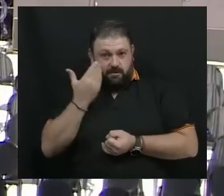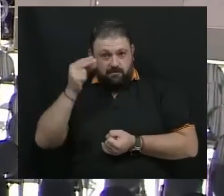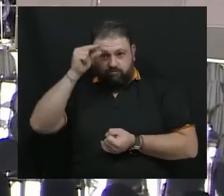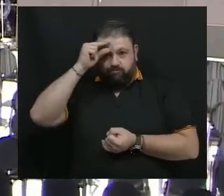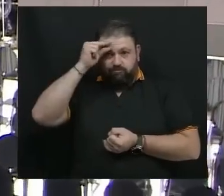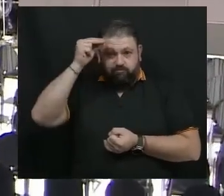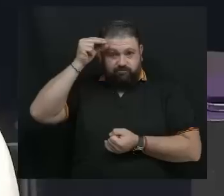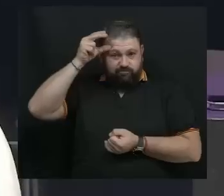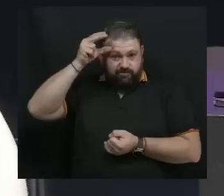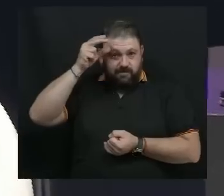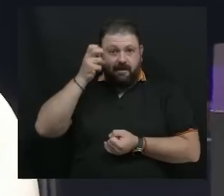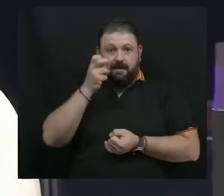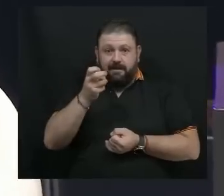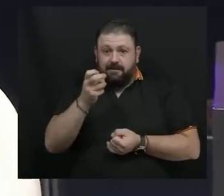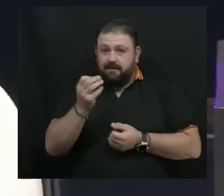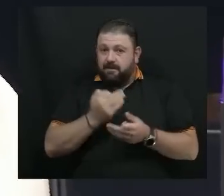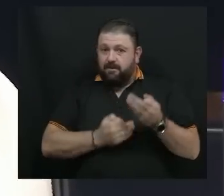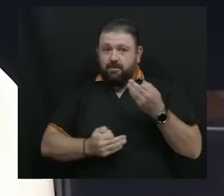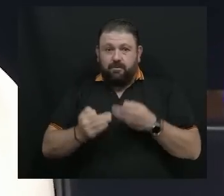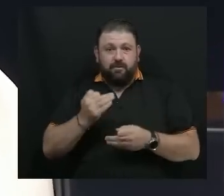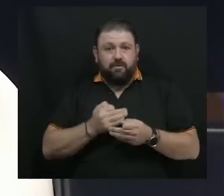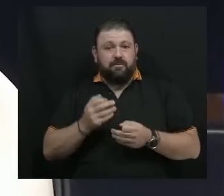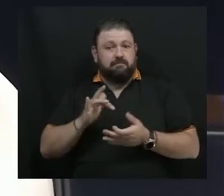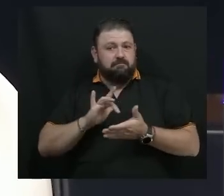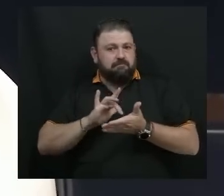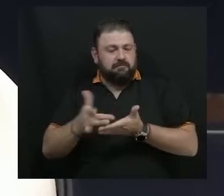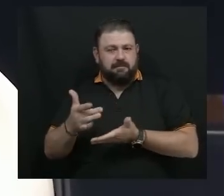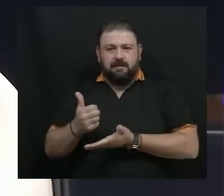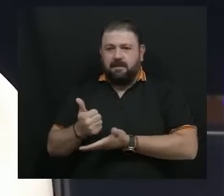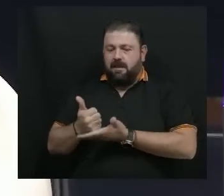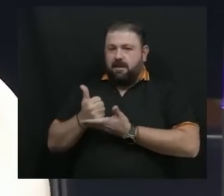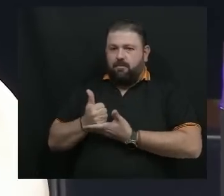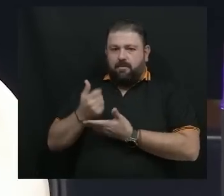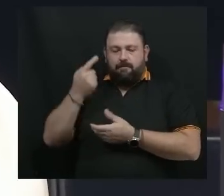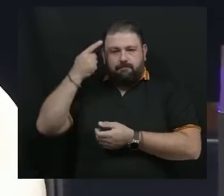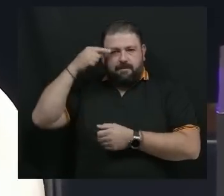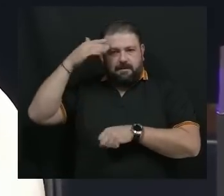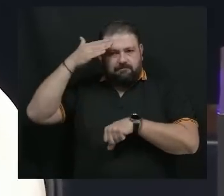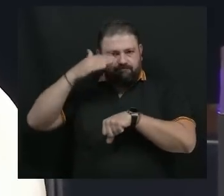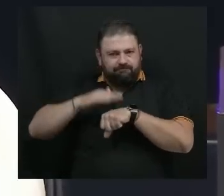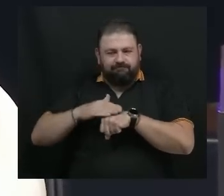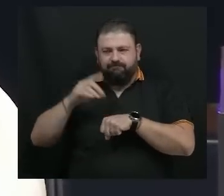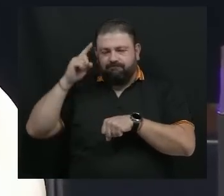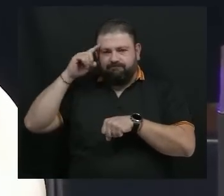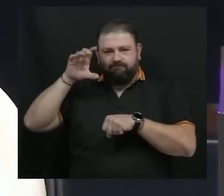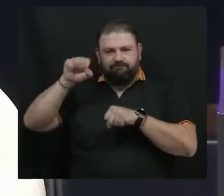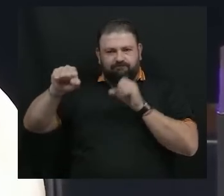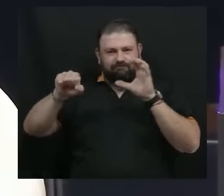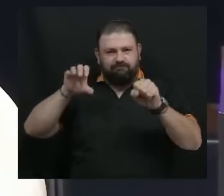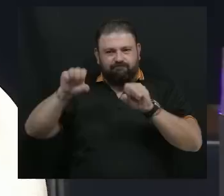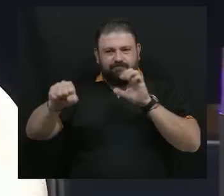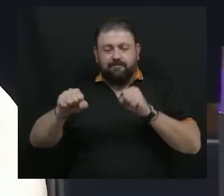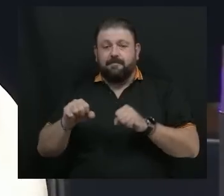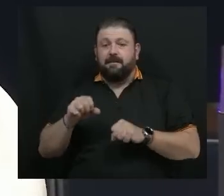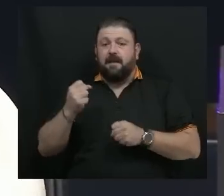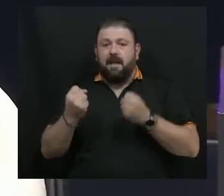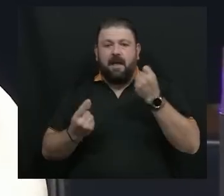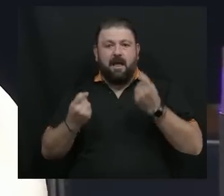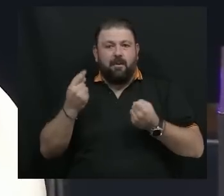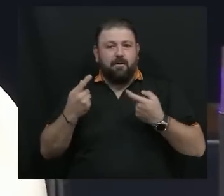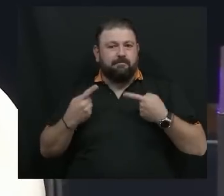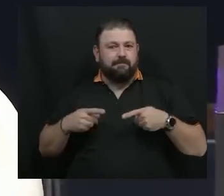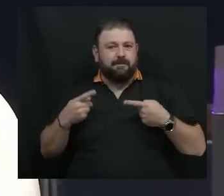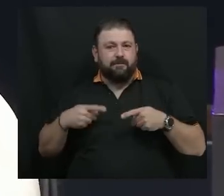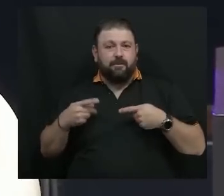este producto, pues también obviamente ayuda muchísimo a la memoria, le recuerda a los hombres, hay señores que los viernes se les olvida que tienen casa y